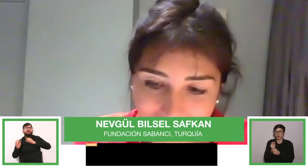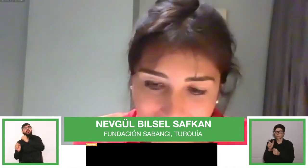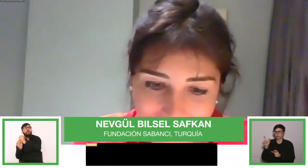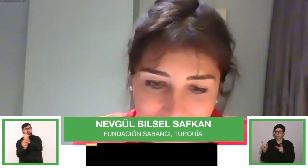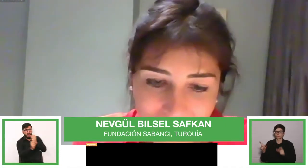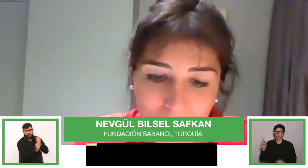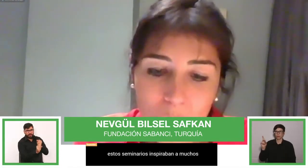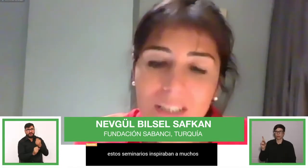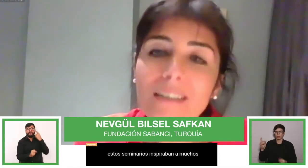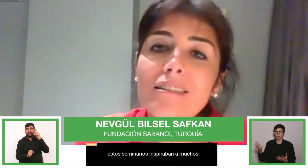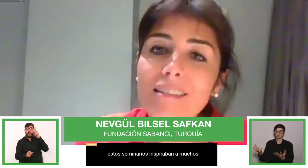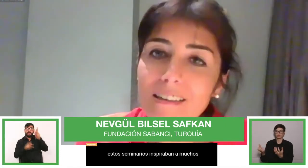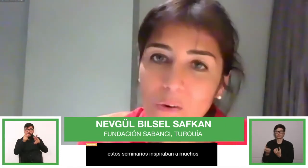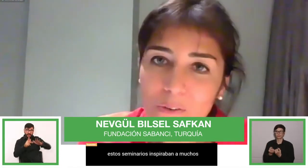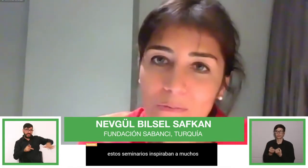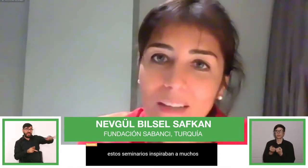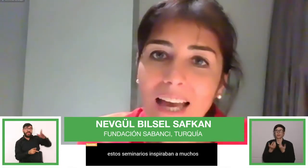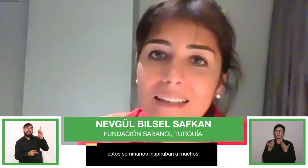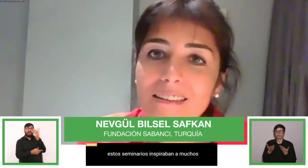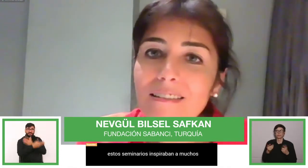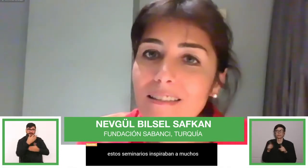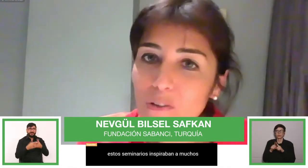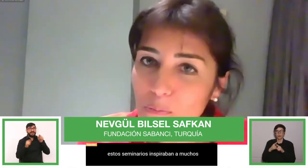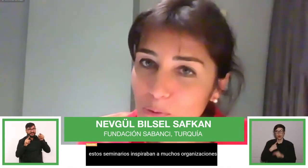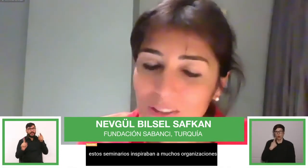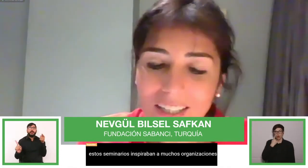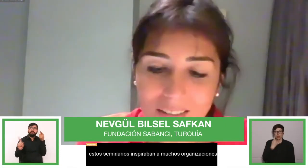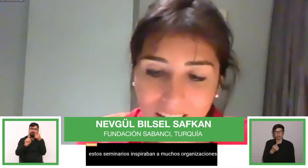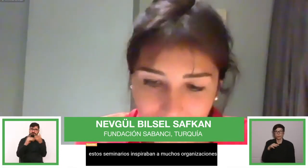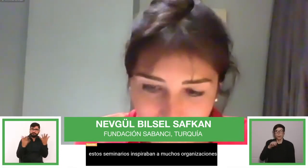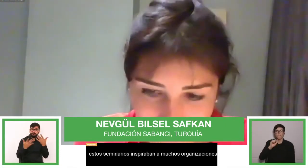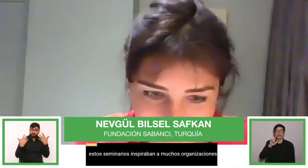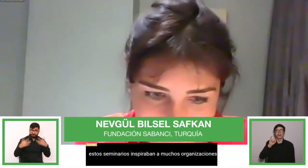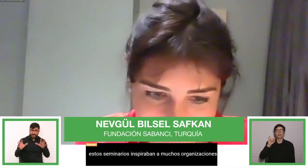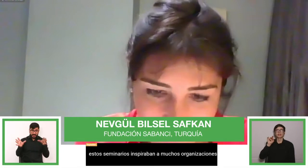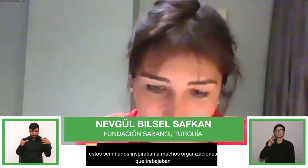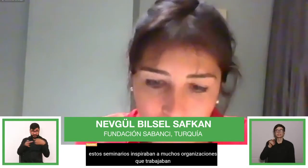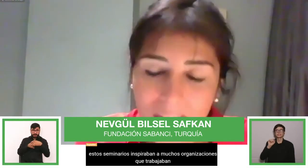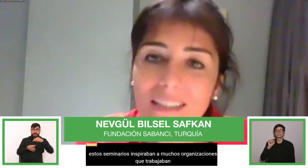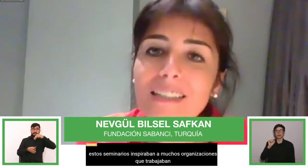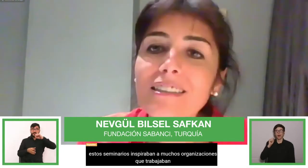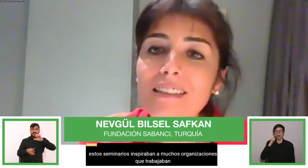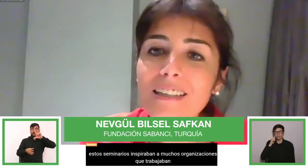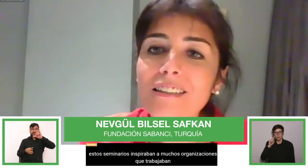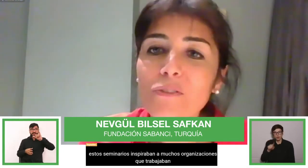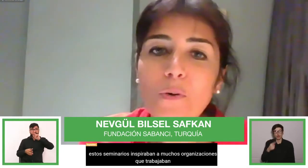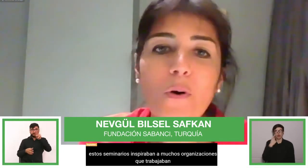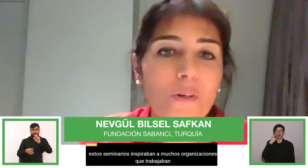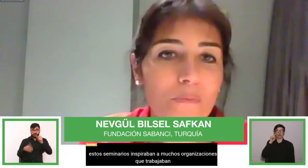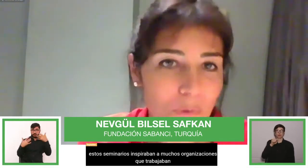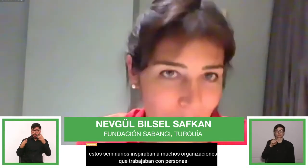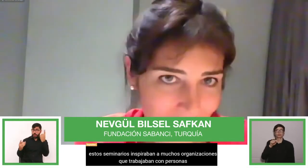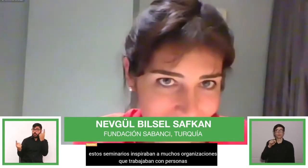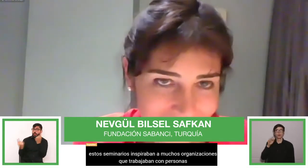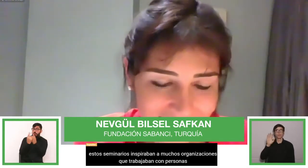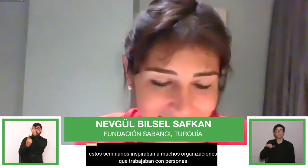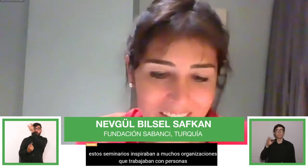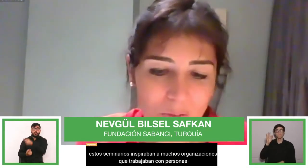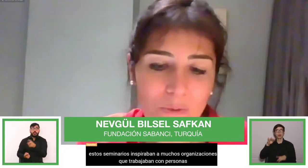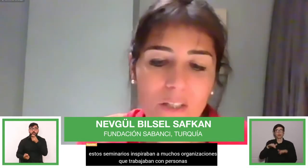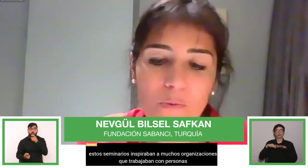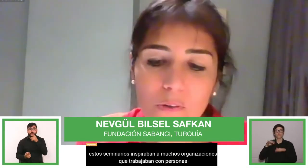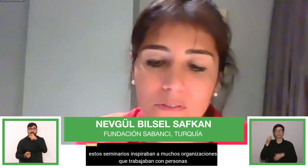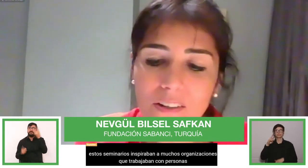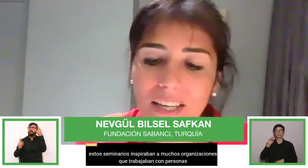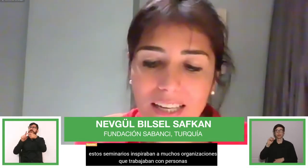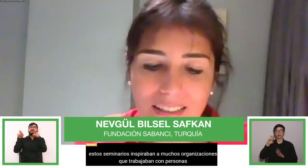discapacidad. Entonces conocimos a Melissa 2 años atrás en el proyecto, en la conferencia Zero Project, y cuando escuchamos